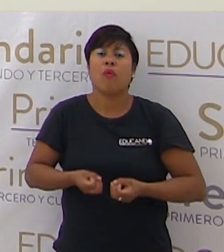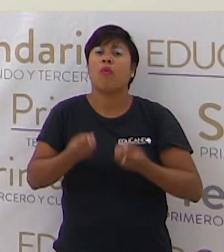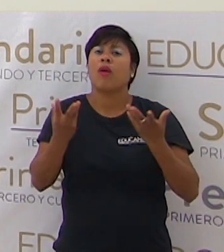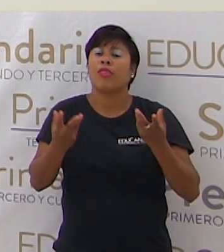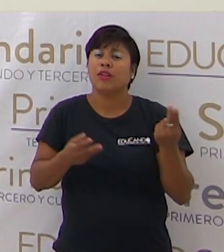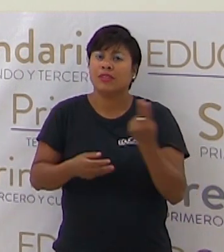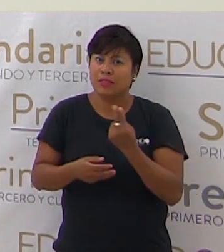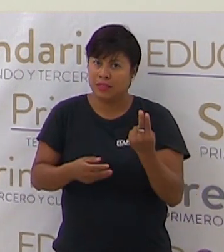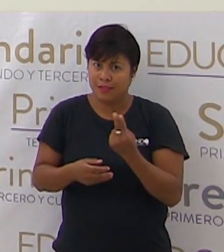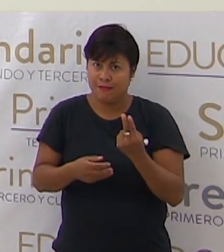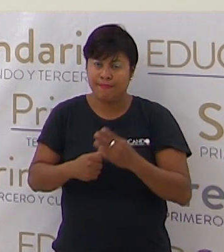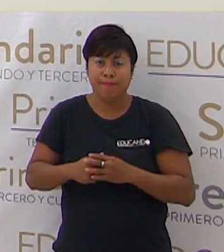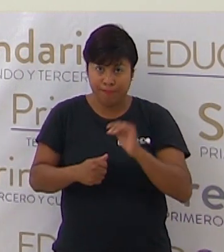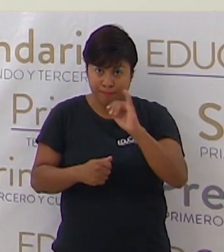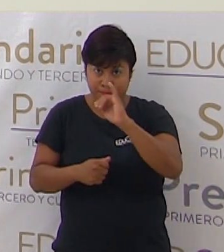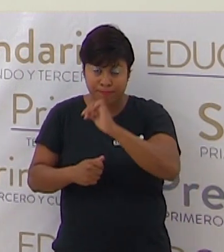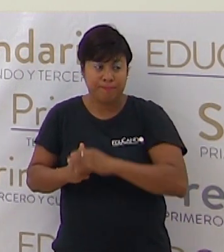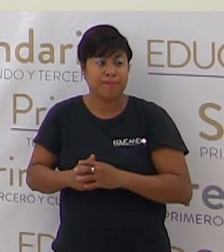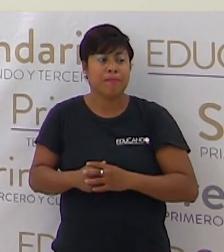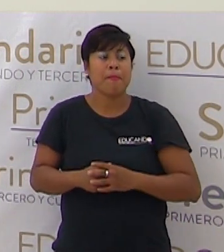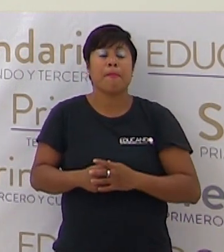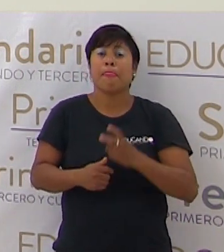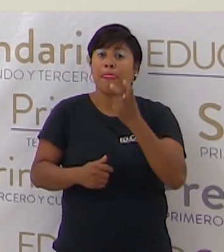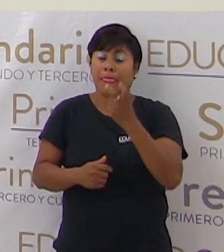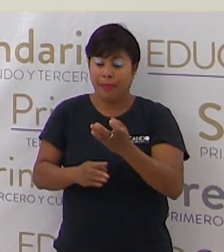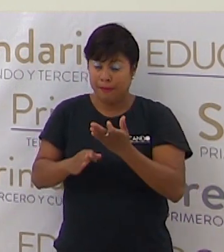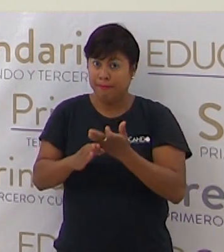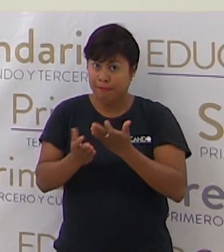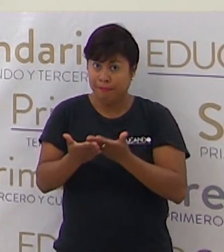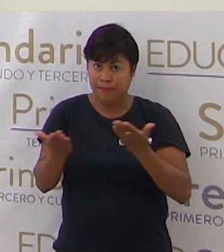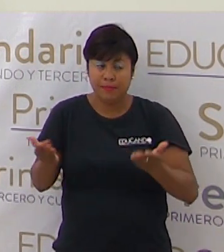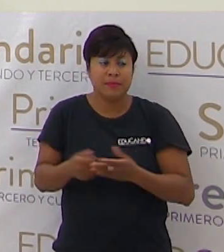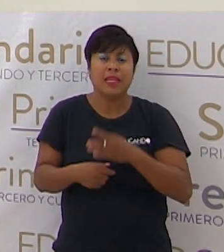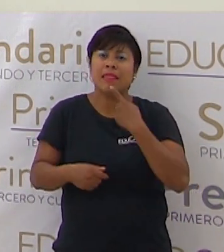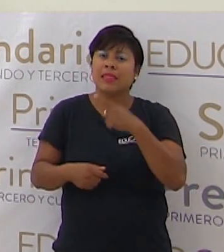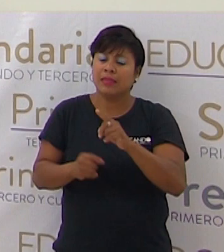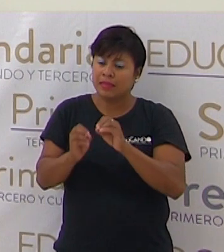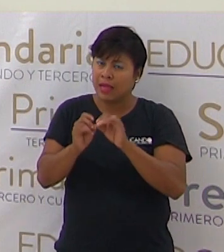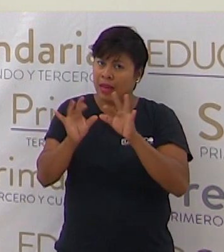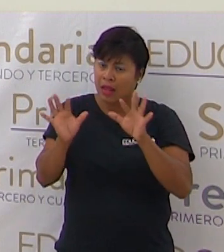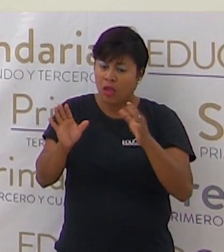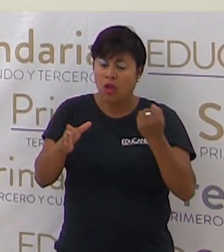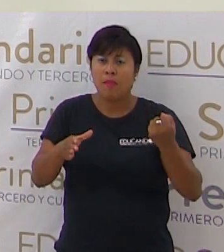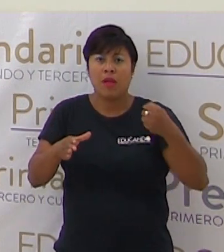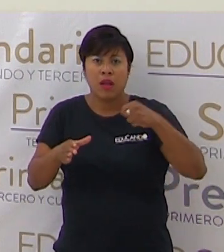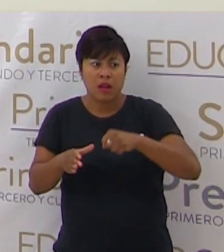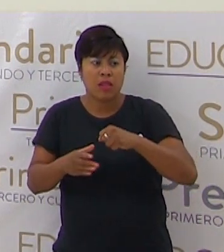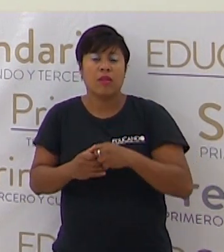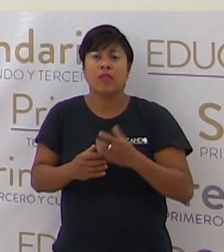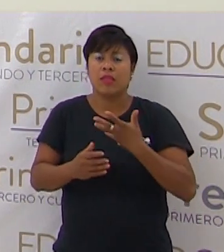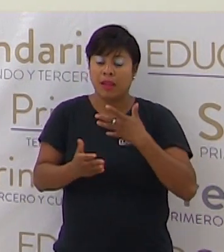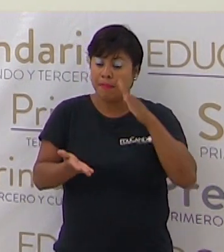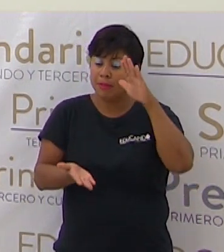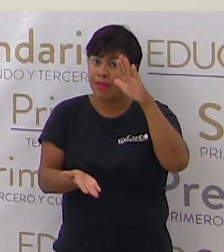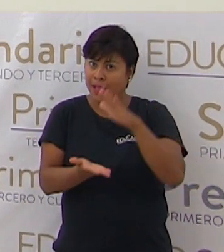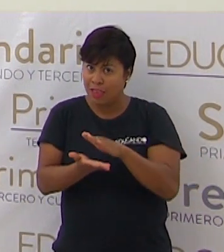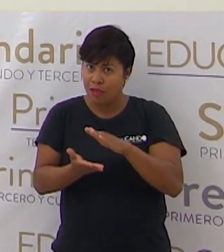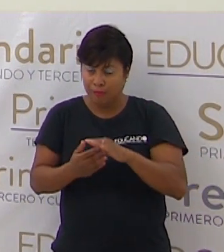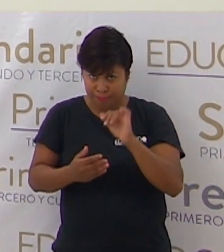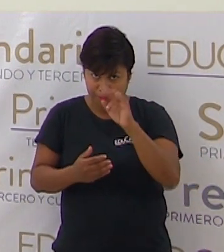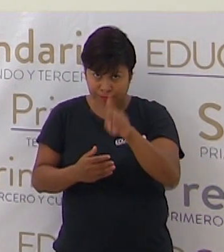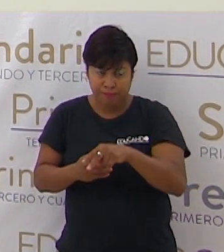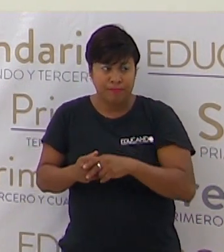cuántos necesito. ¿Sí? En este caso, dice claramente que una jarra grande le caben dos pequeñas,